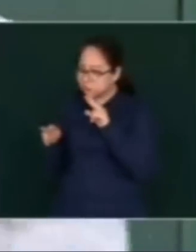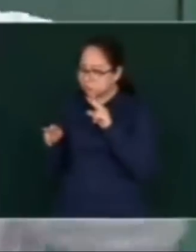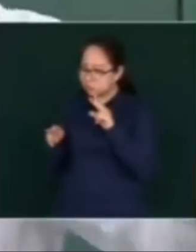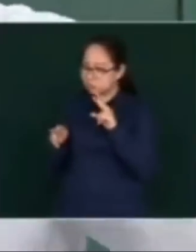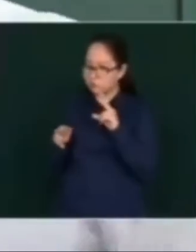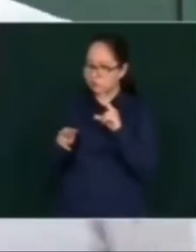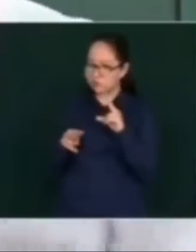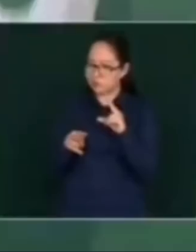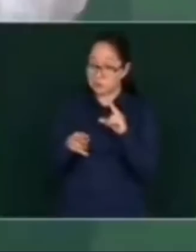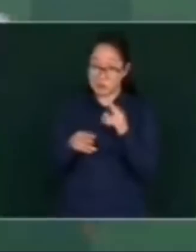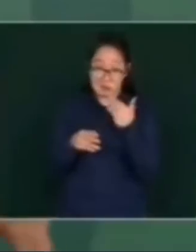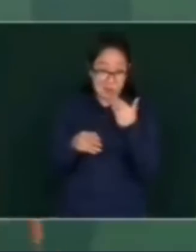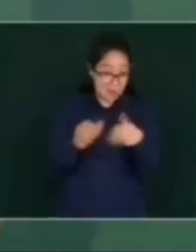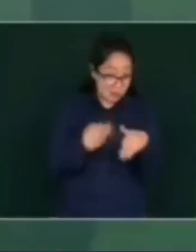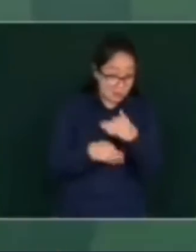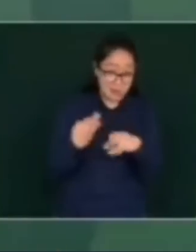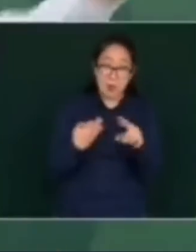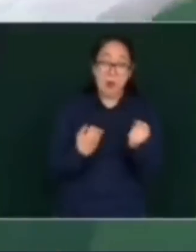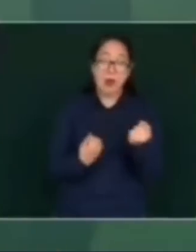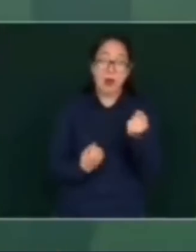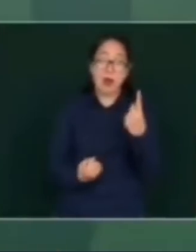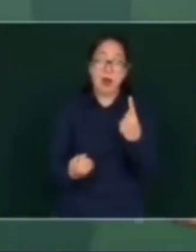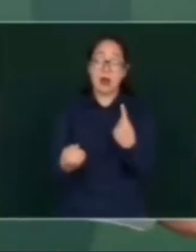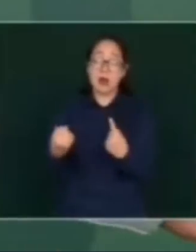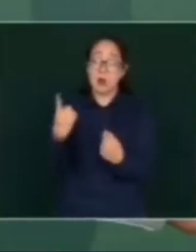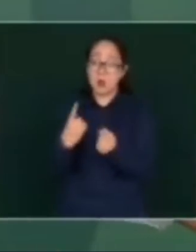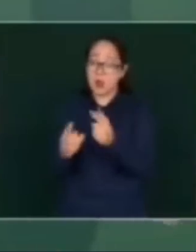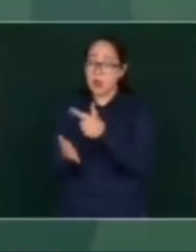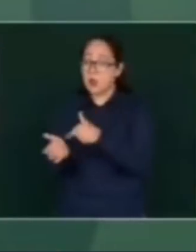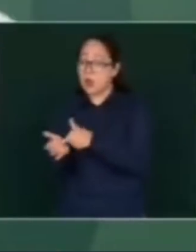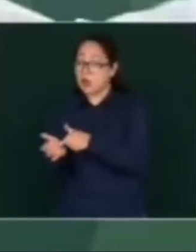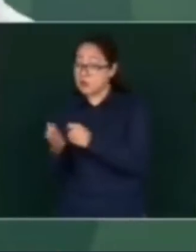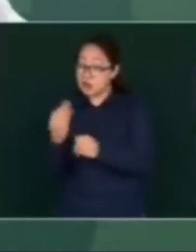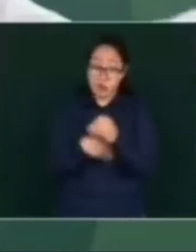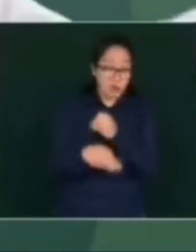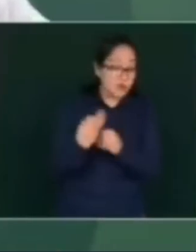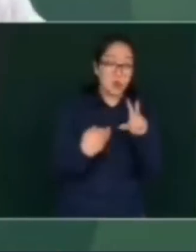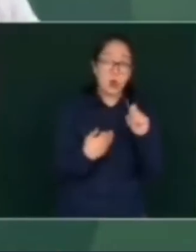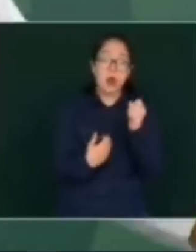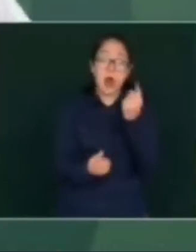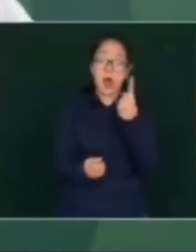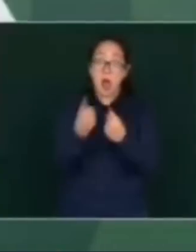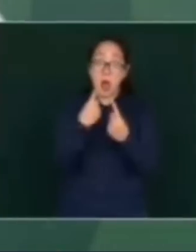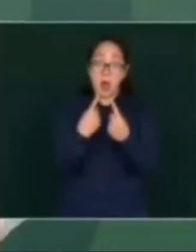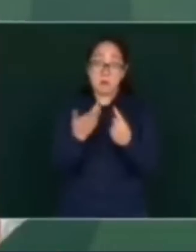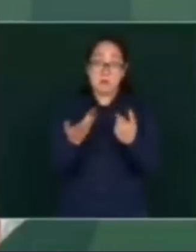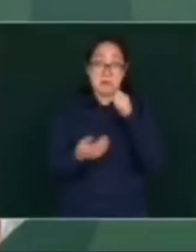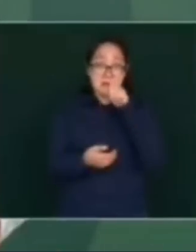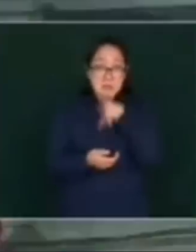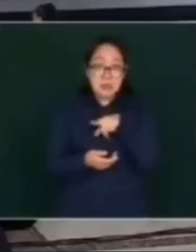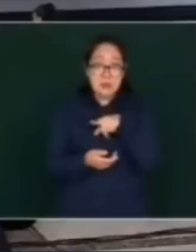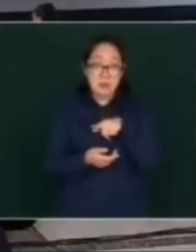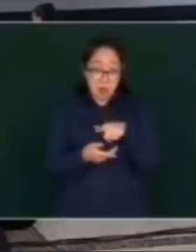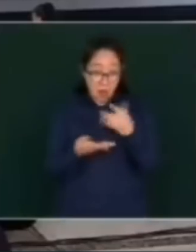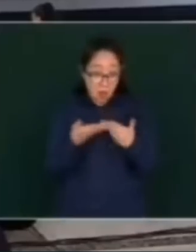mucho porque dice que Morena lo estaba pisoteando. El senador Julen Rementería amenazó al pueblo de